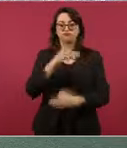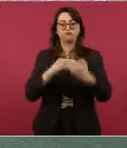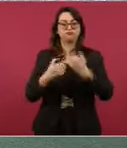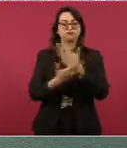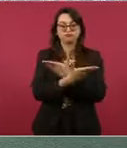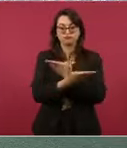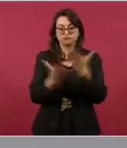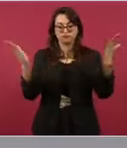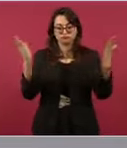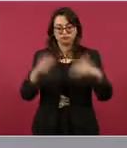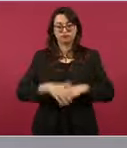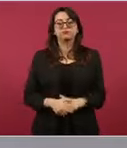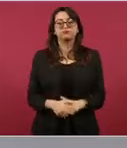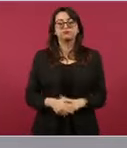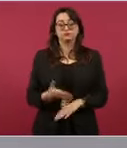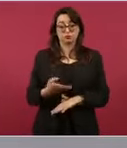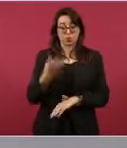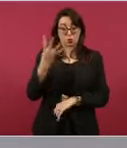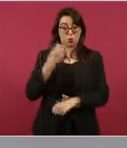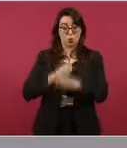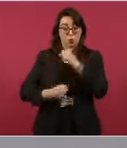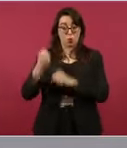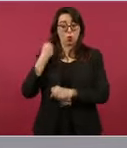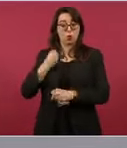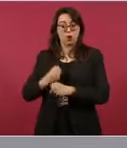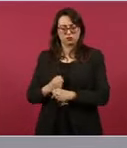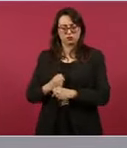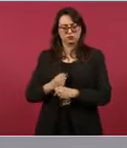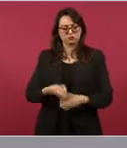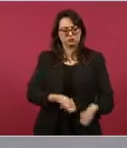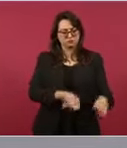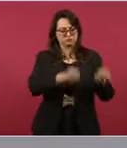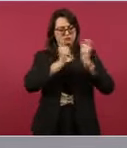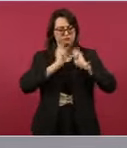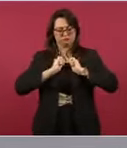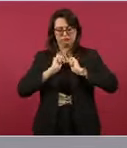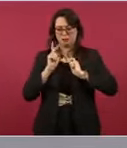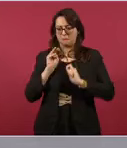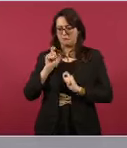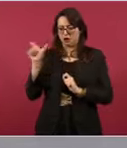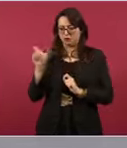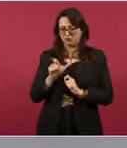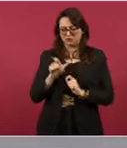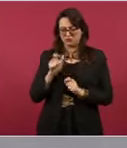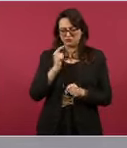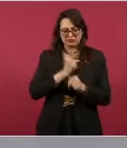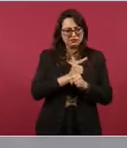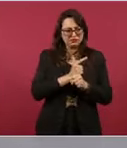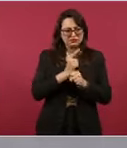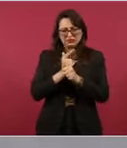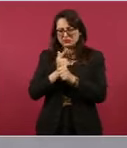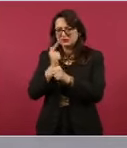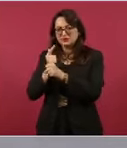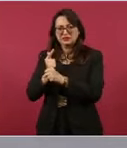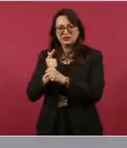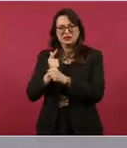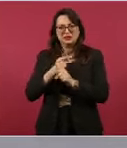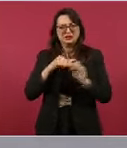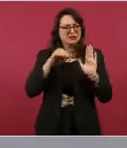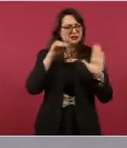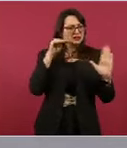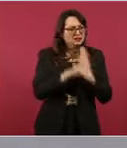Al iniciar la administración, encontramos a Pemex en condiciones críticas debido a la